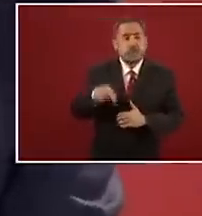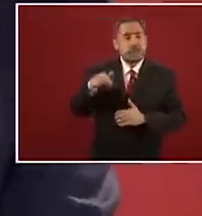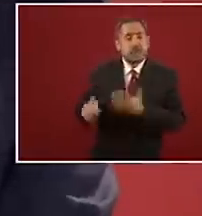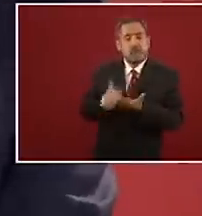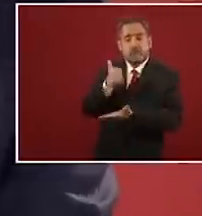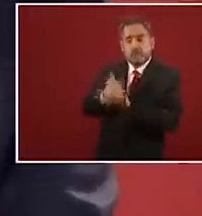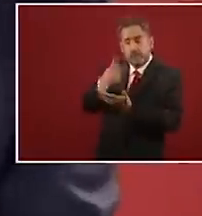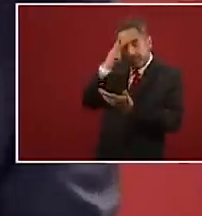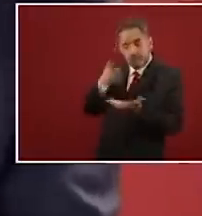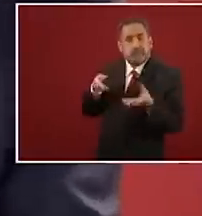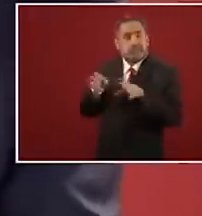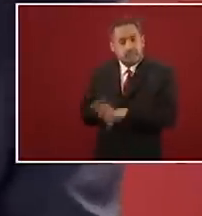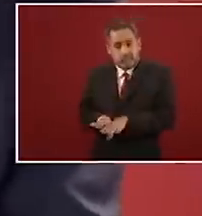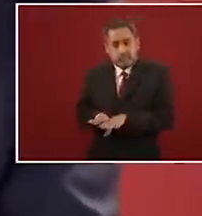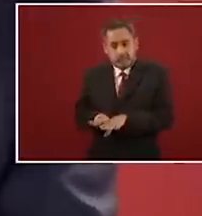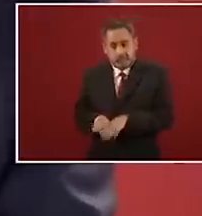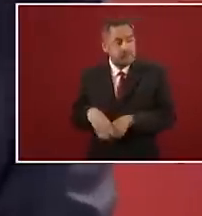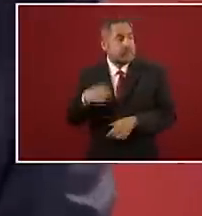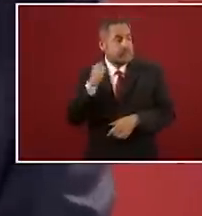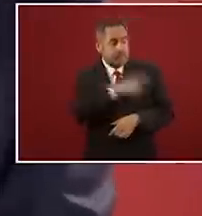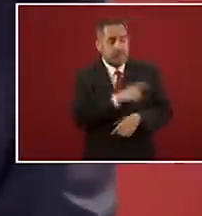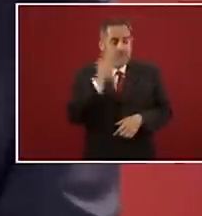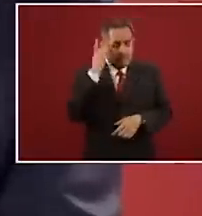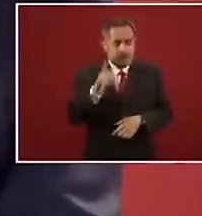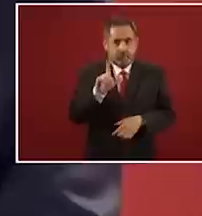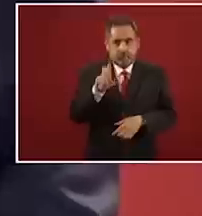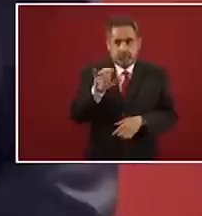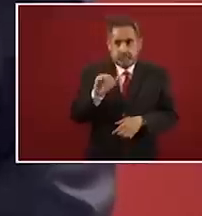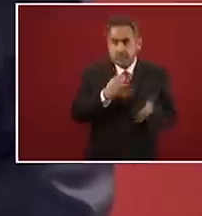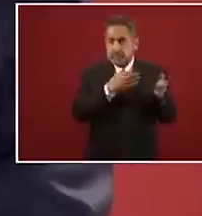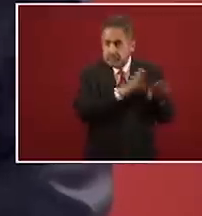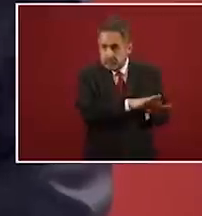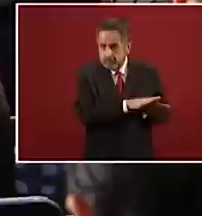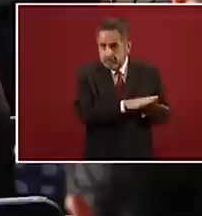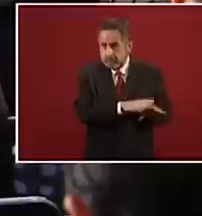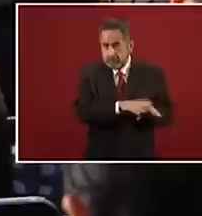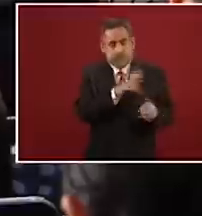actual aeropuerto y cerrar Santa Lucía.